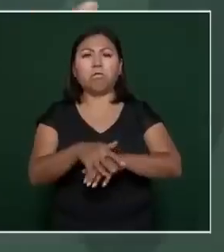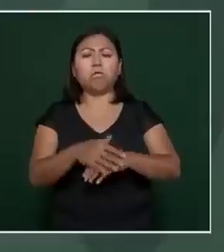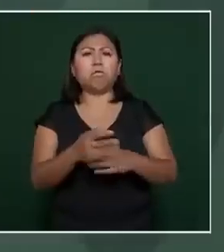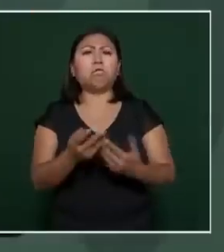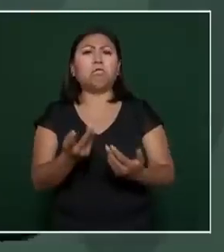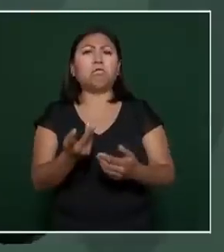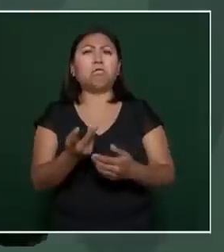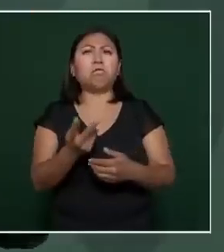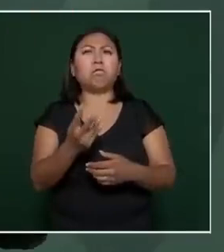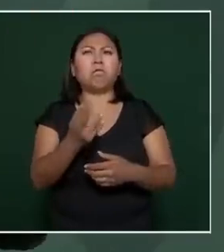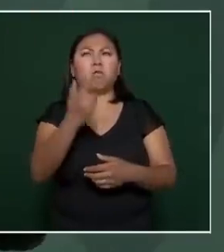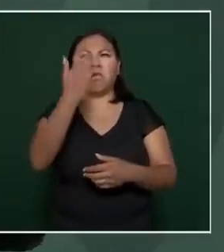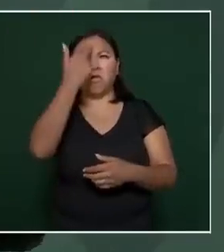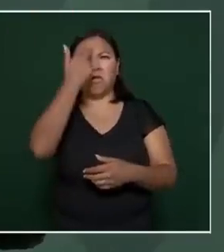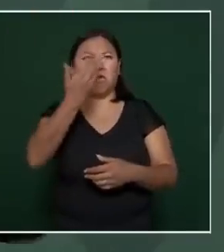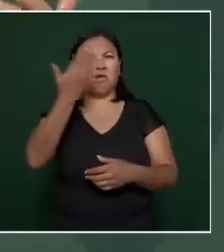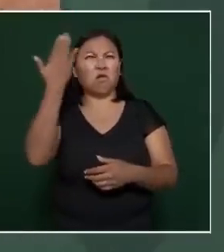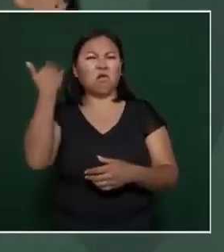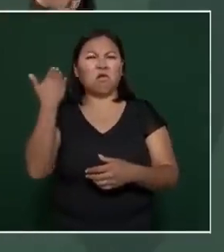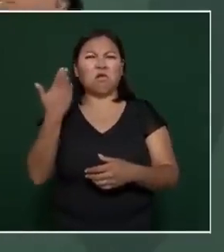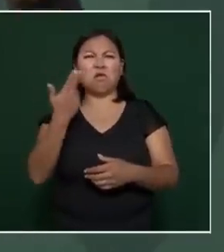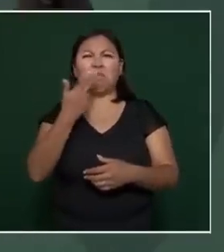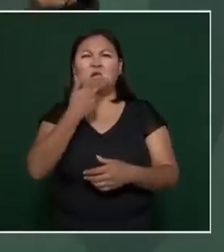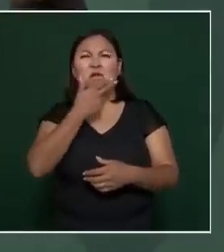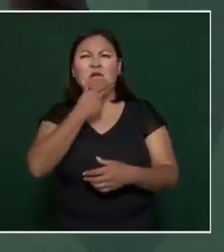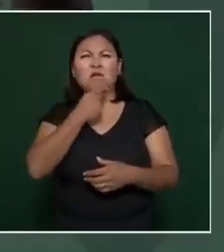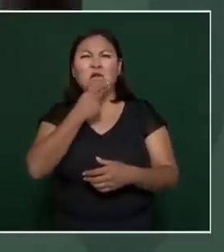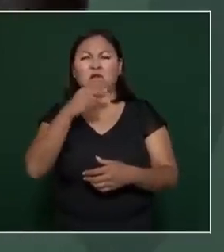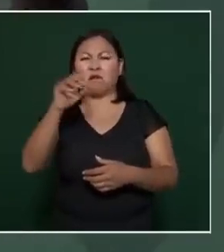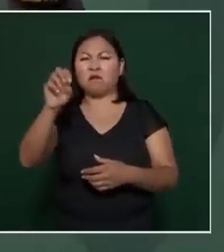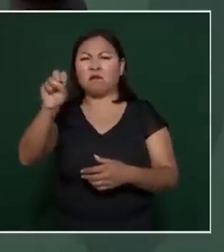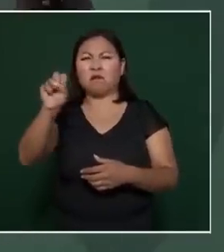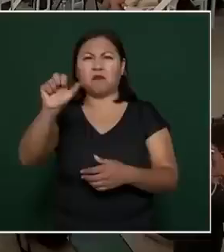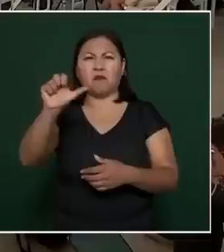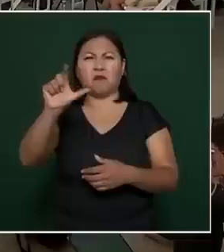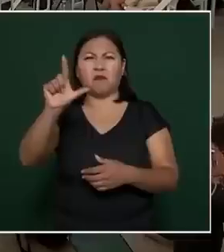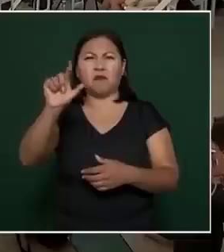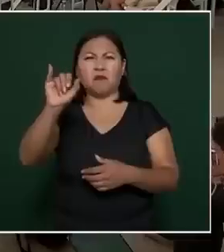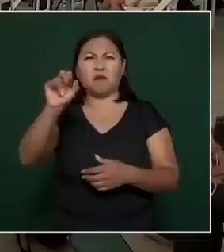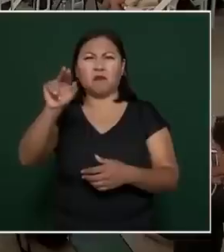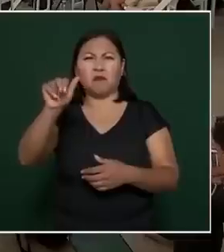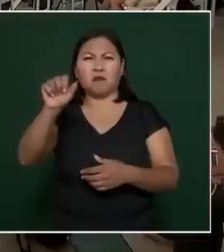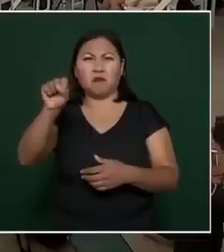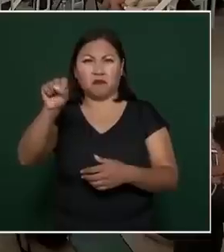desde Salinas le empezaron a dar al PAN